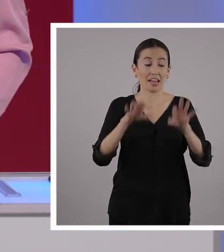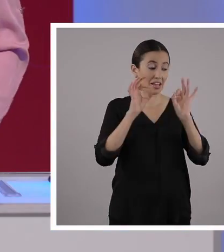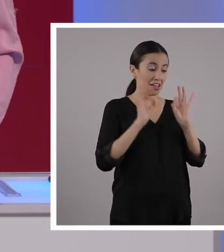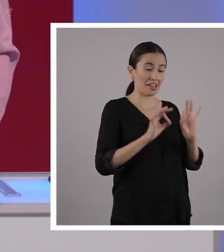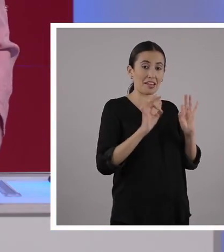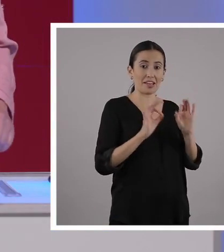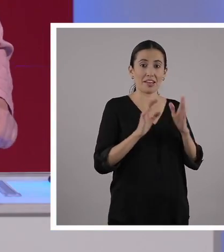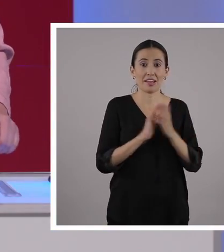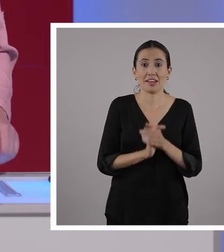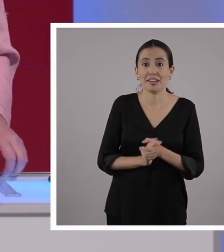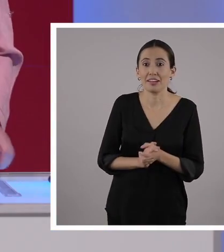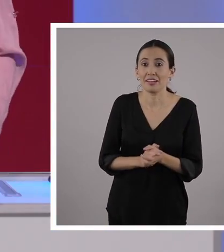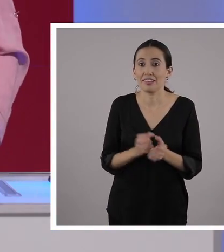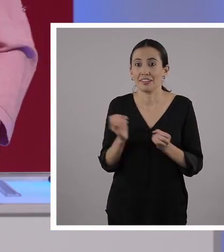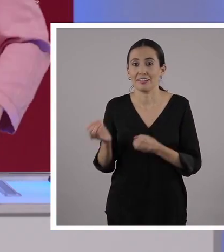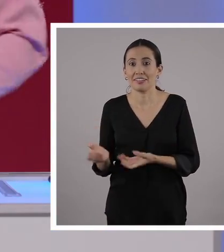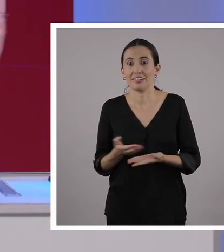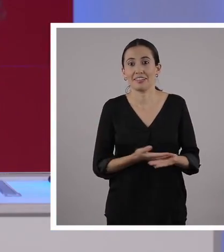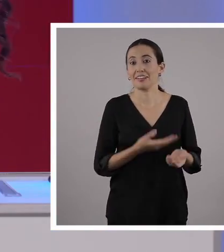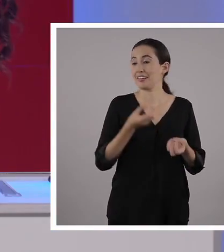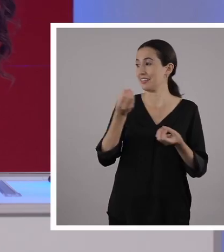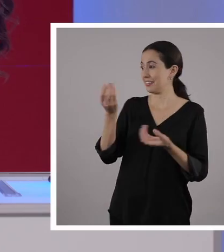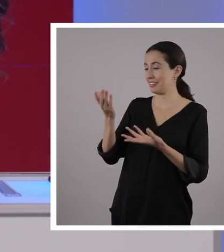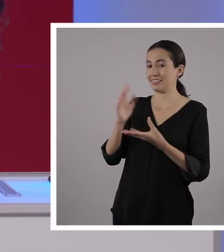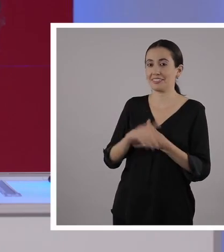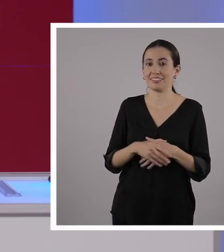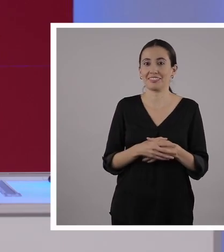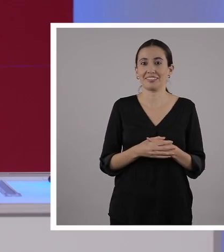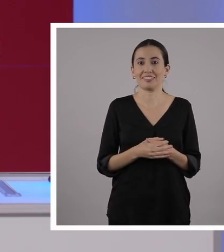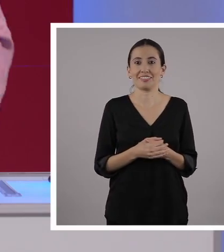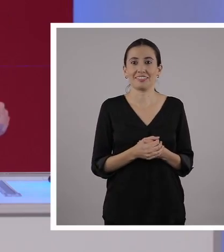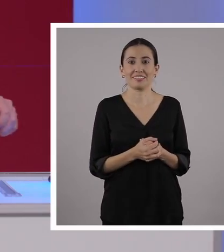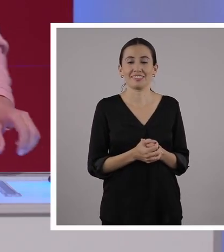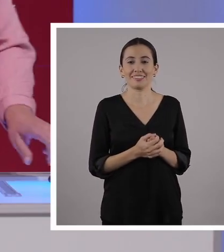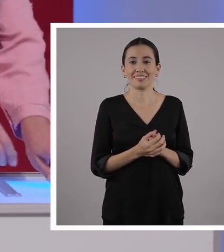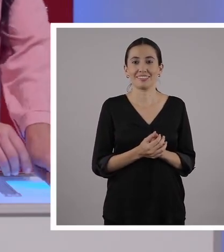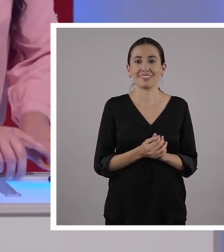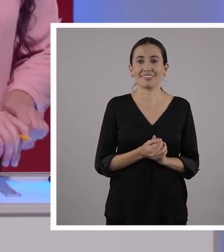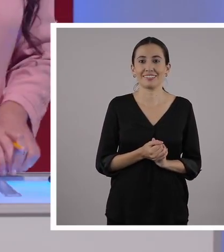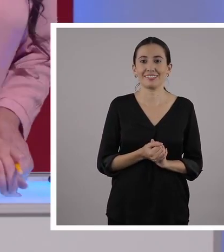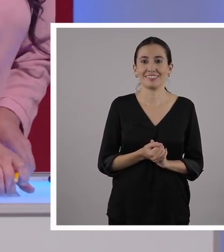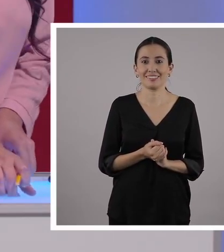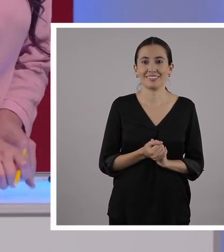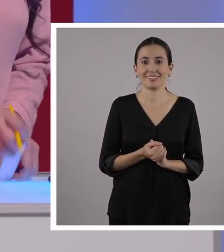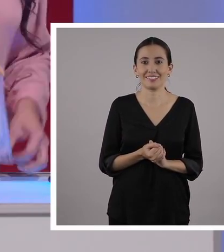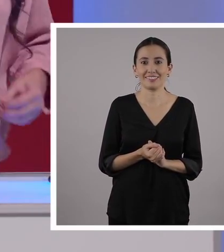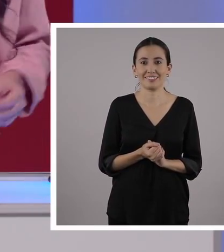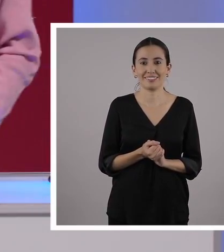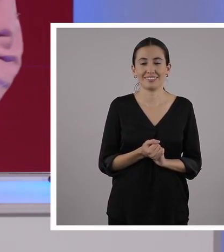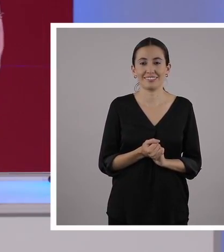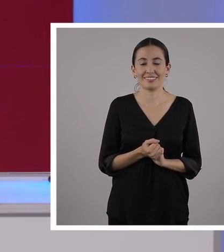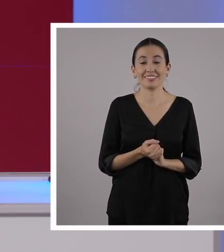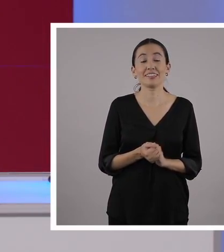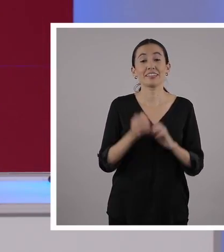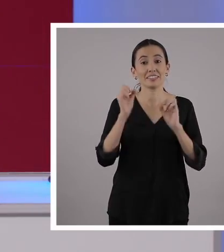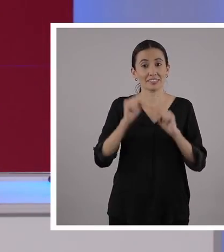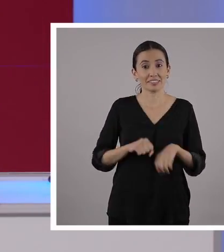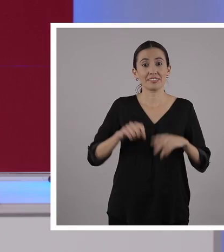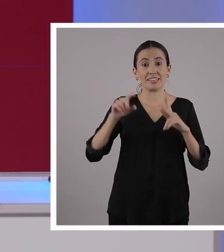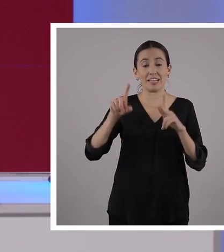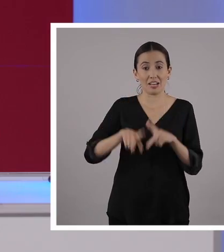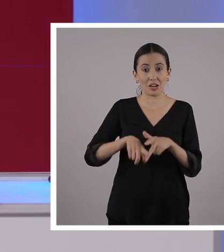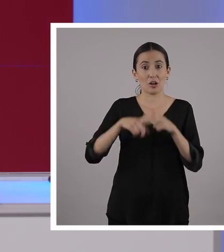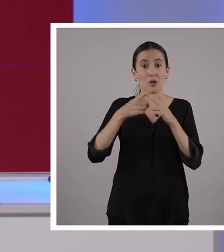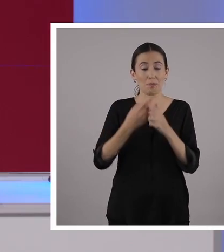Perfecto, Muy bien. profe. ¿Qué te parece si te ayudo a trazar las líneas? Venga, su Muchas ayuda gracias. siempre es bienvenida. Entonces empezamos con los